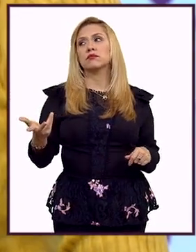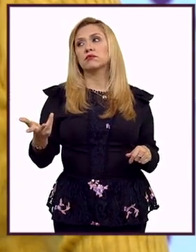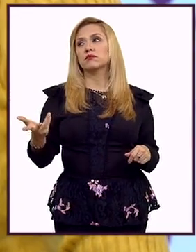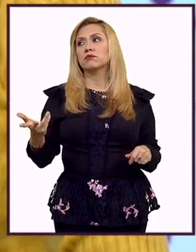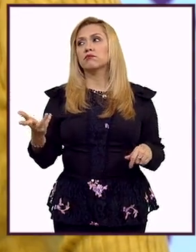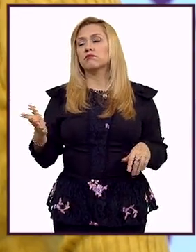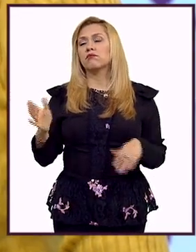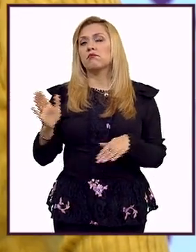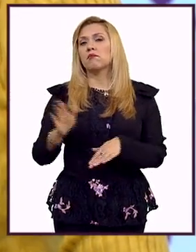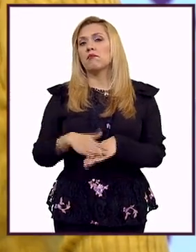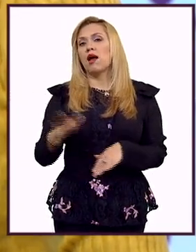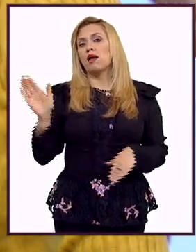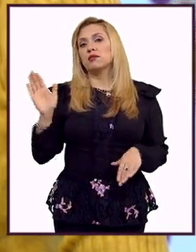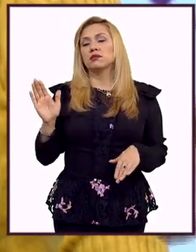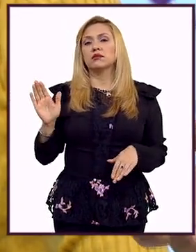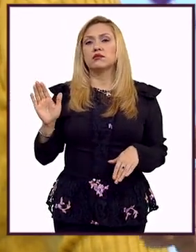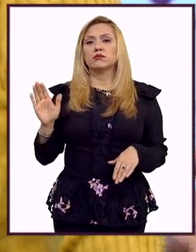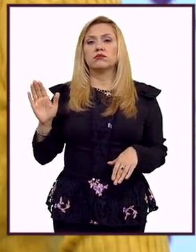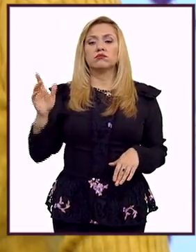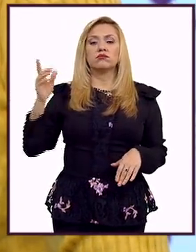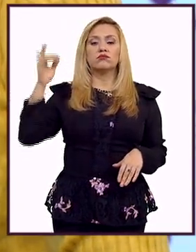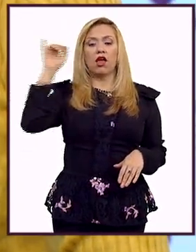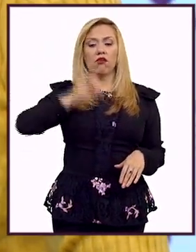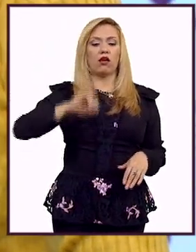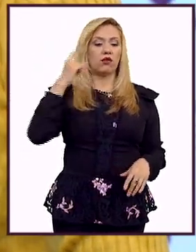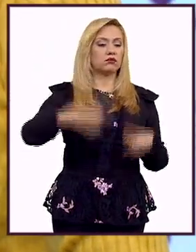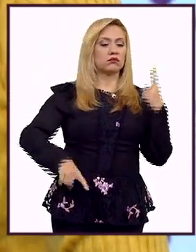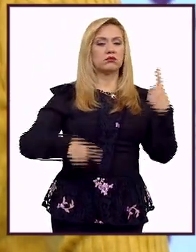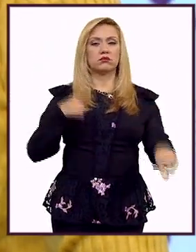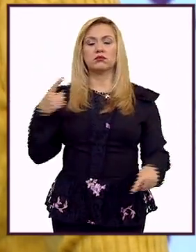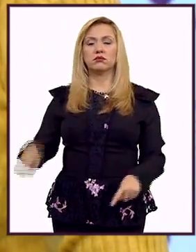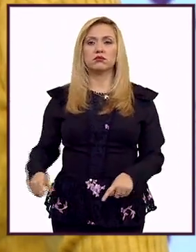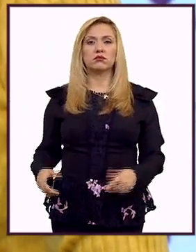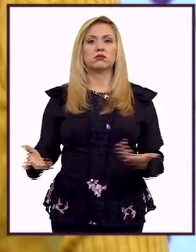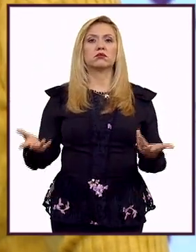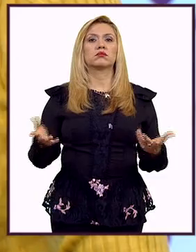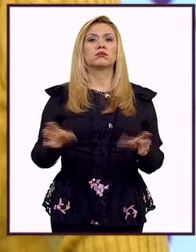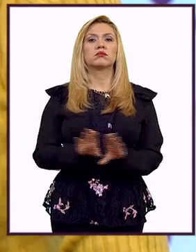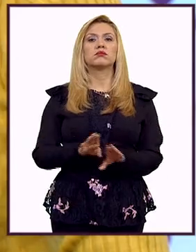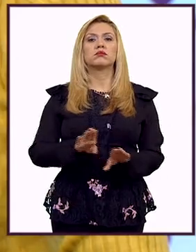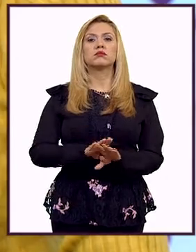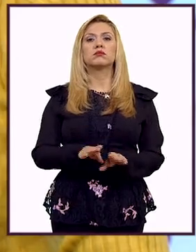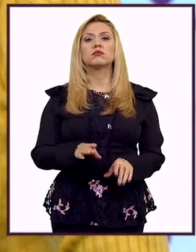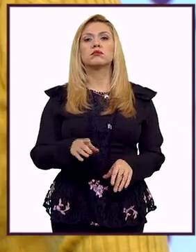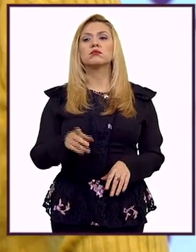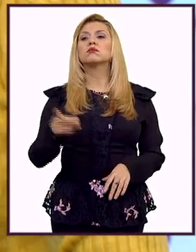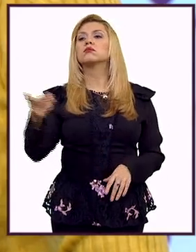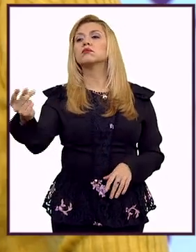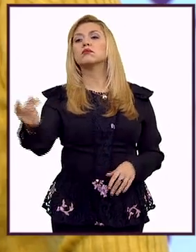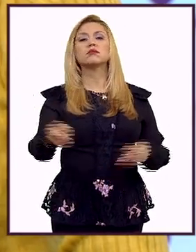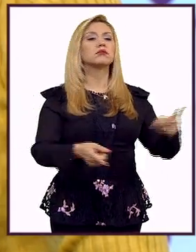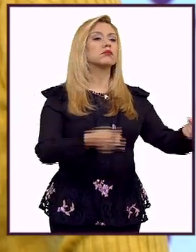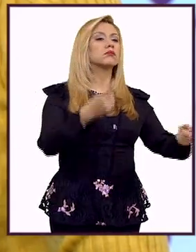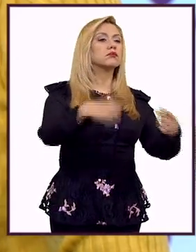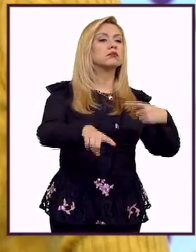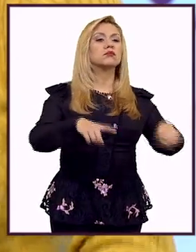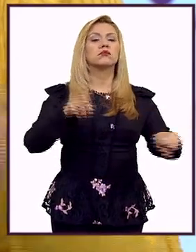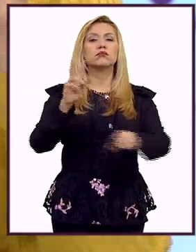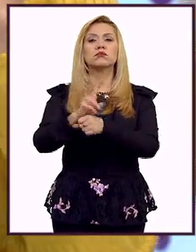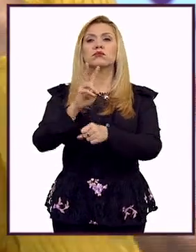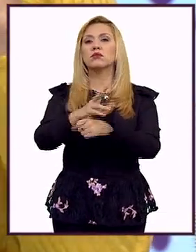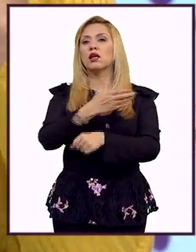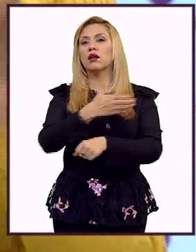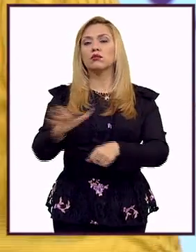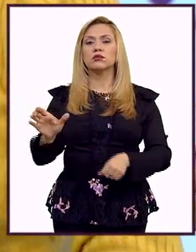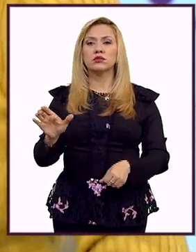las mayores posiciones jerárquicamente hablando, ¿no? Entonces, los mayordomos o los capataces en los campos agrícolas son quienes tienen